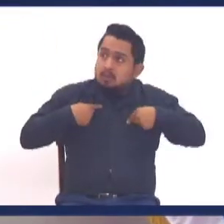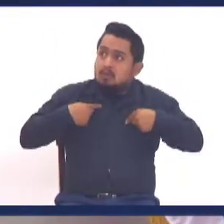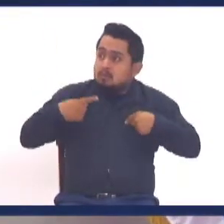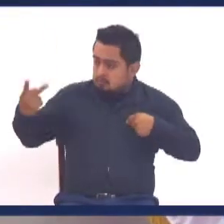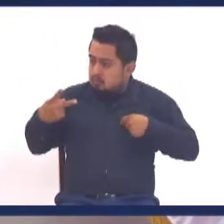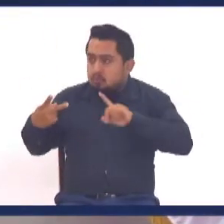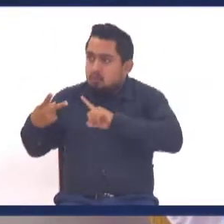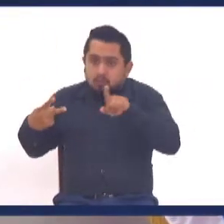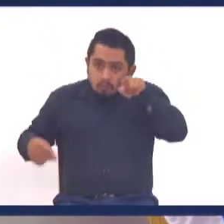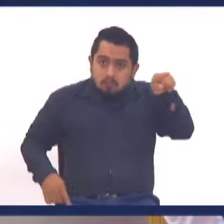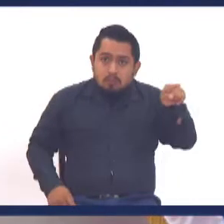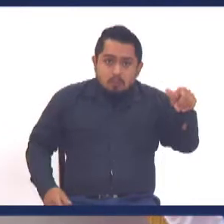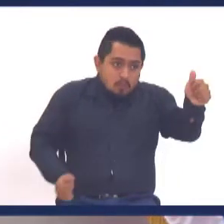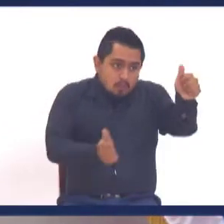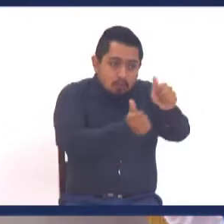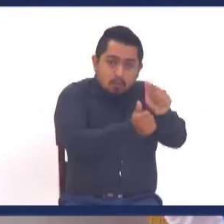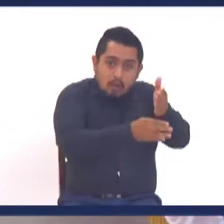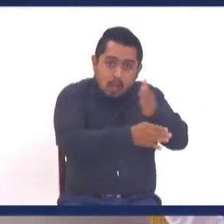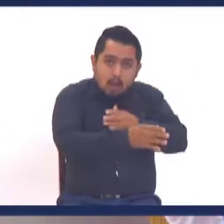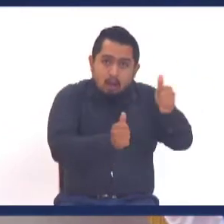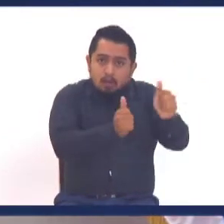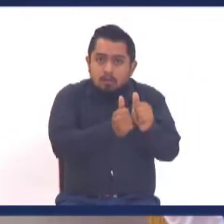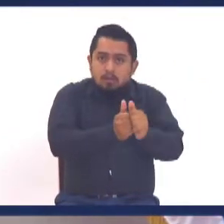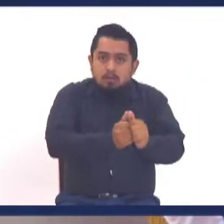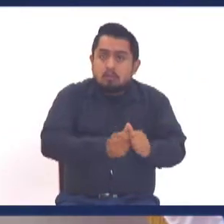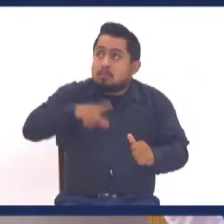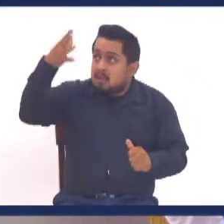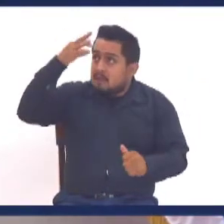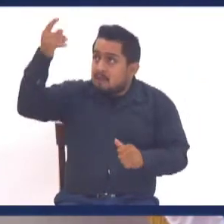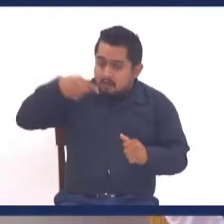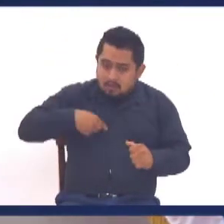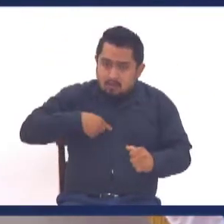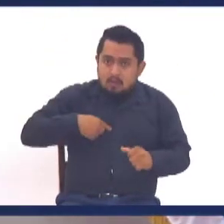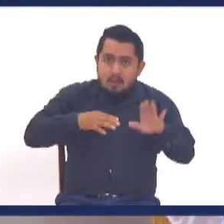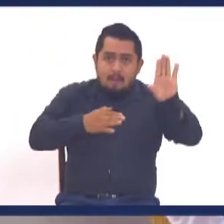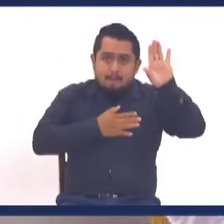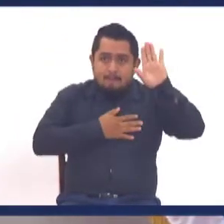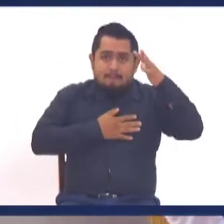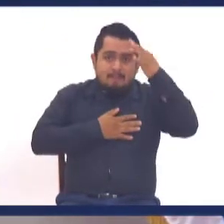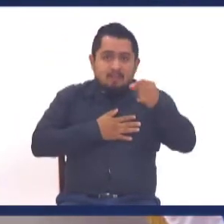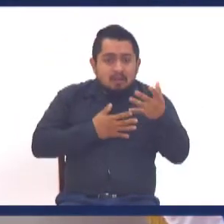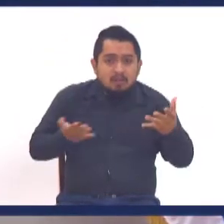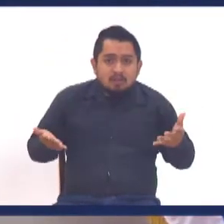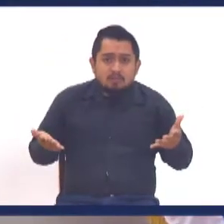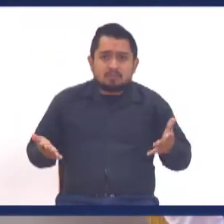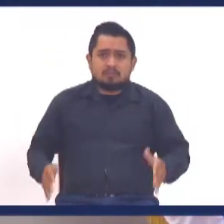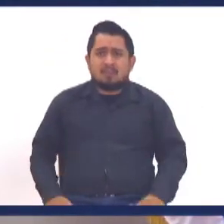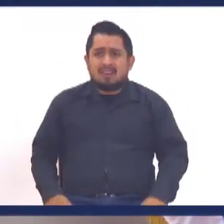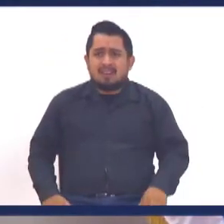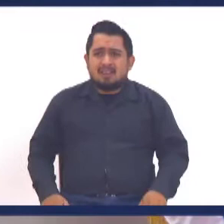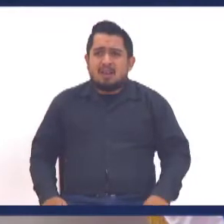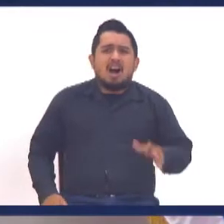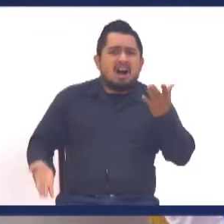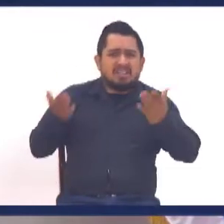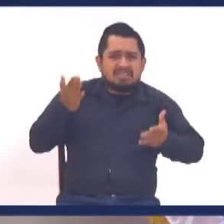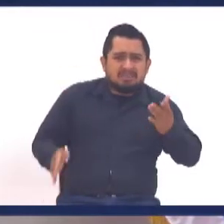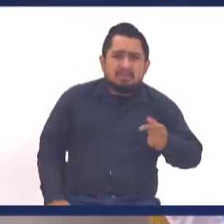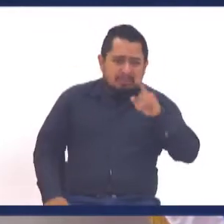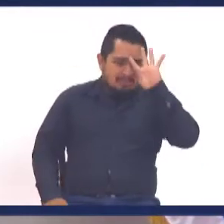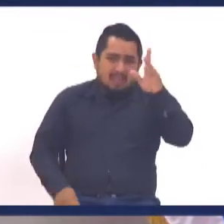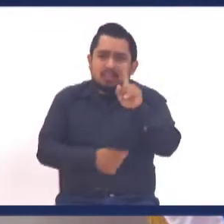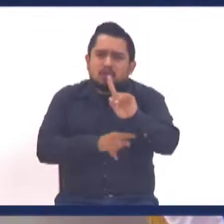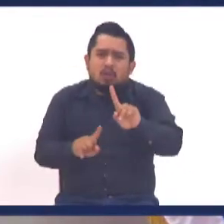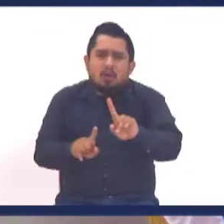jamás se te olvide que las cosas que le promete a dios de los toma por deuda jamás se termina hay un me desligué eso probablemente civilmente